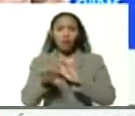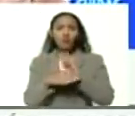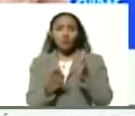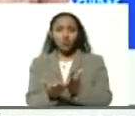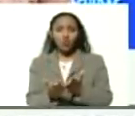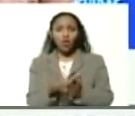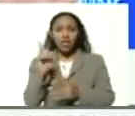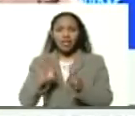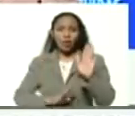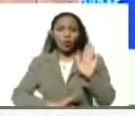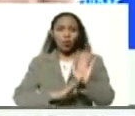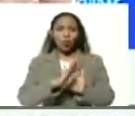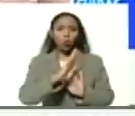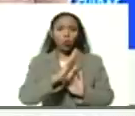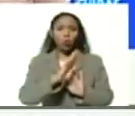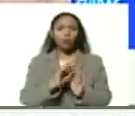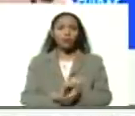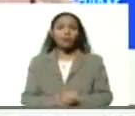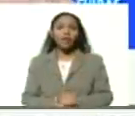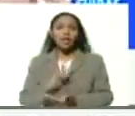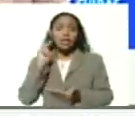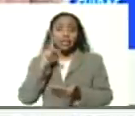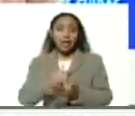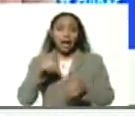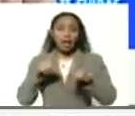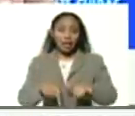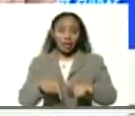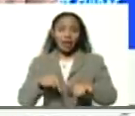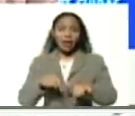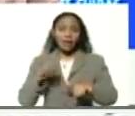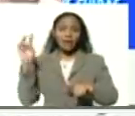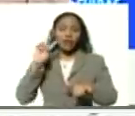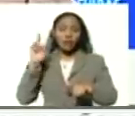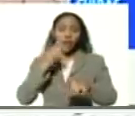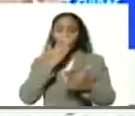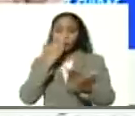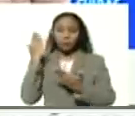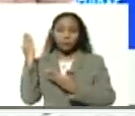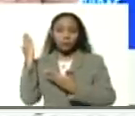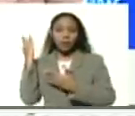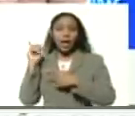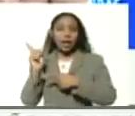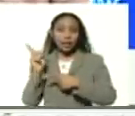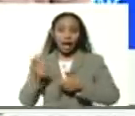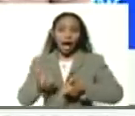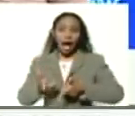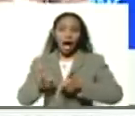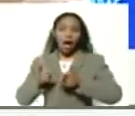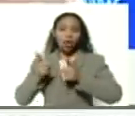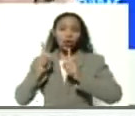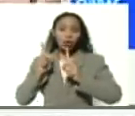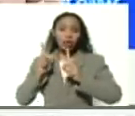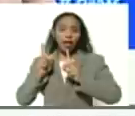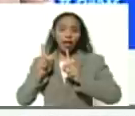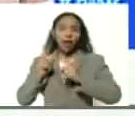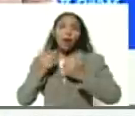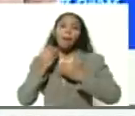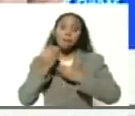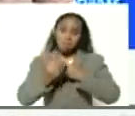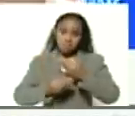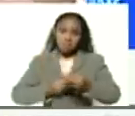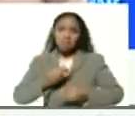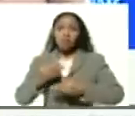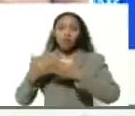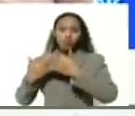está en pleno desarrollo. Llega a Venezuela la Epivac Corona, va a ser autorizada, bueno, vamos a realizar